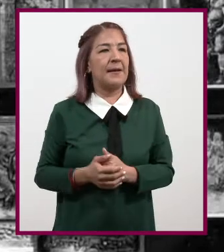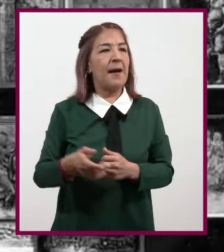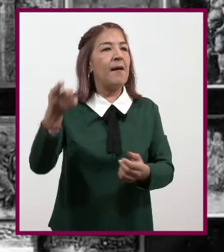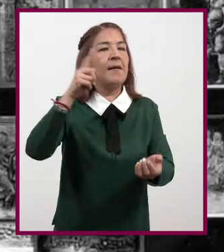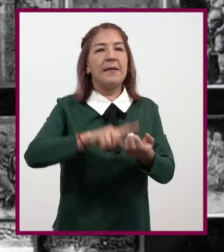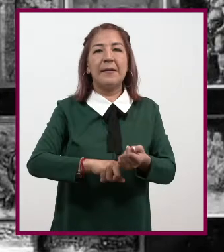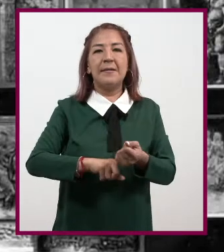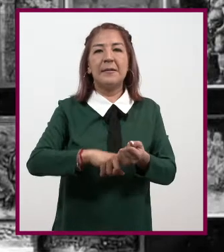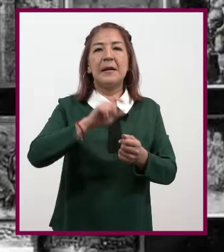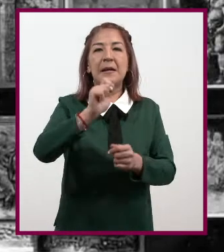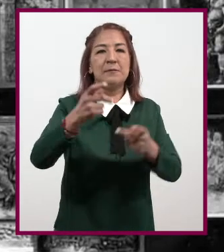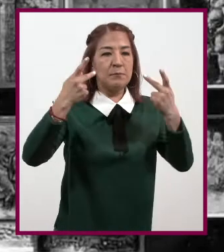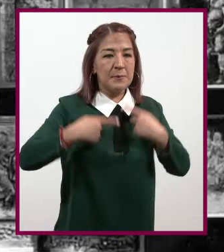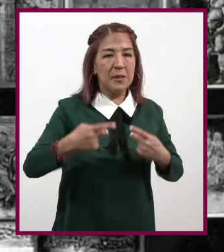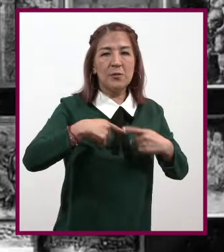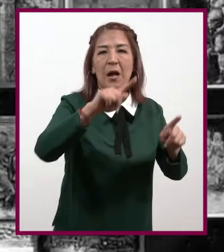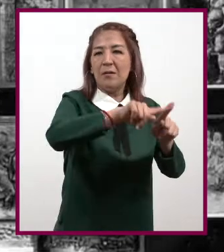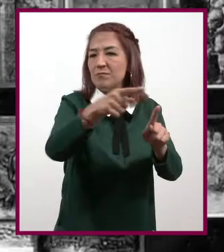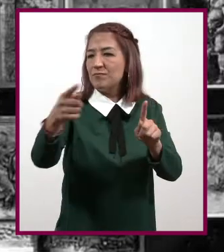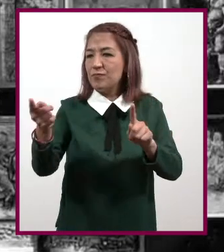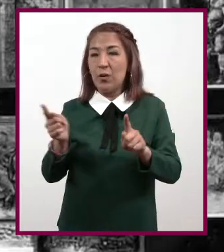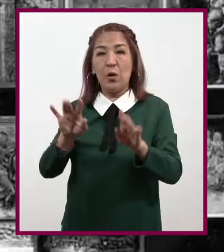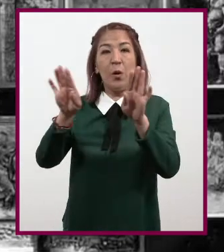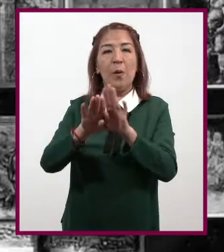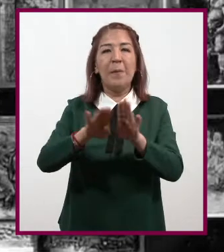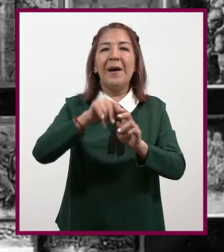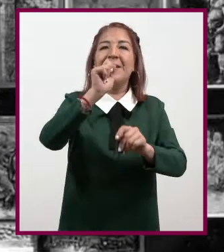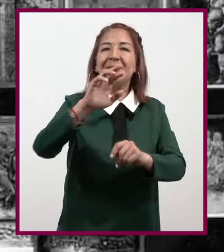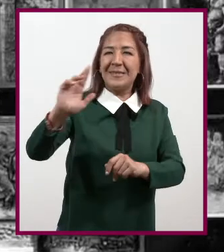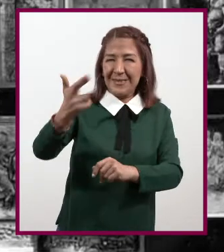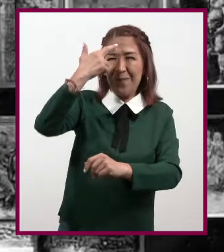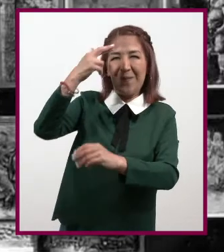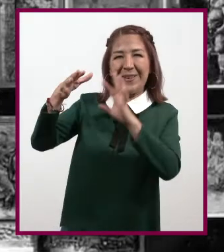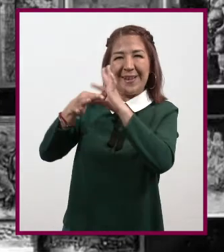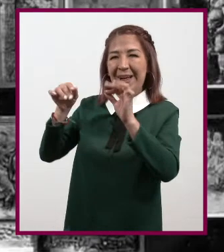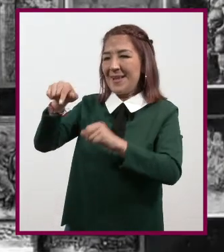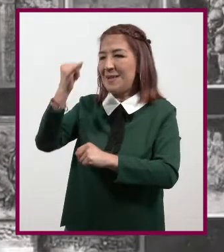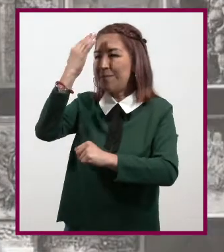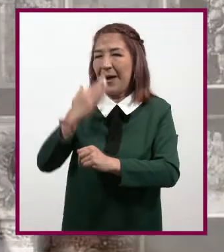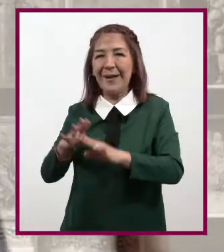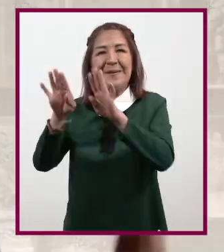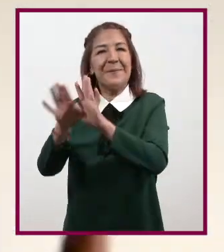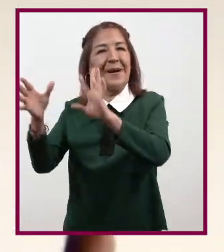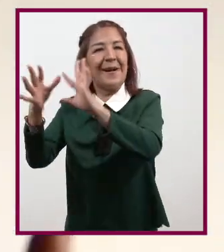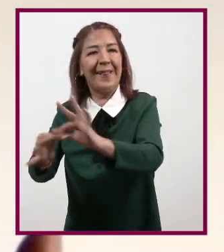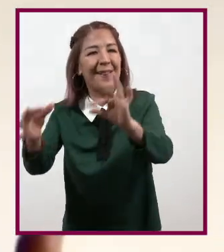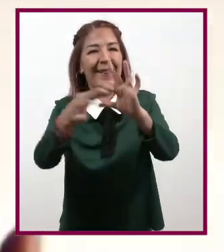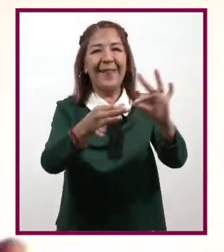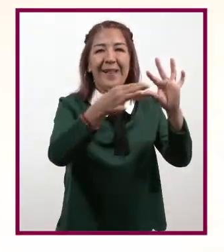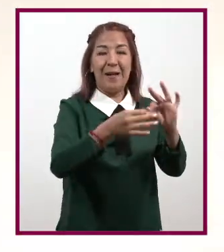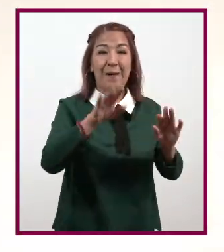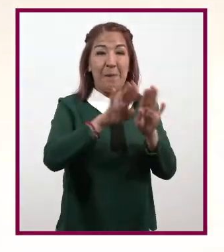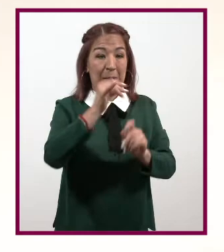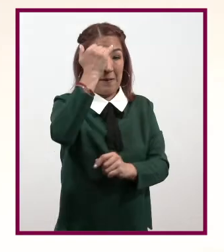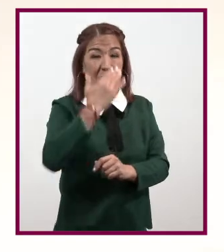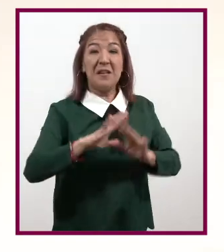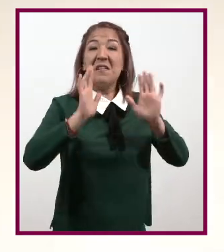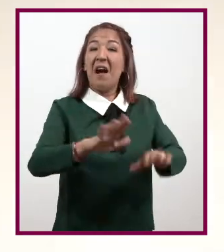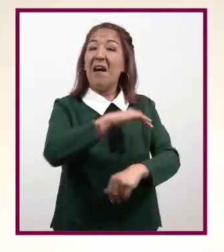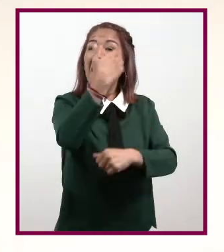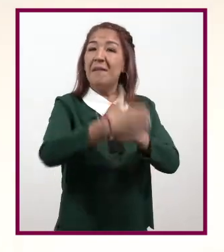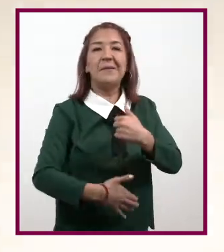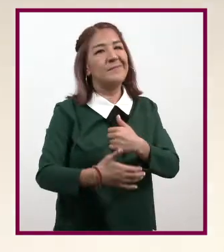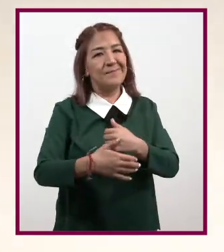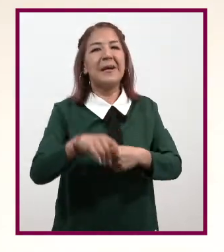migran entre sociedades y que las imágenes nunca mueren, pero solamente se transforman. Entonces, él es una gran